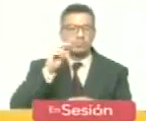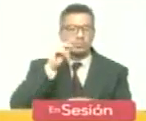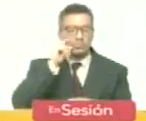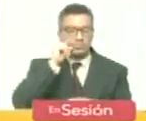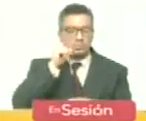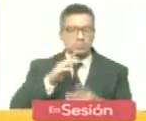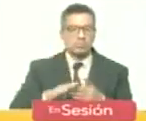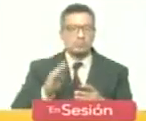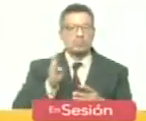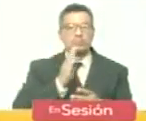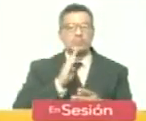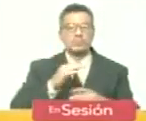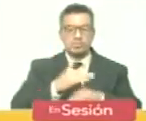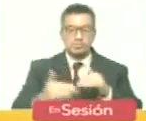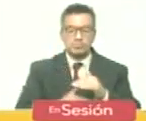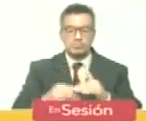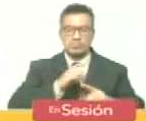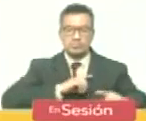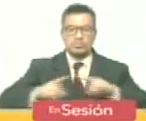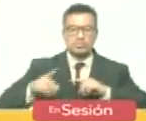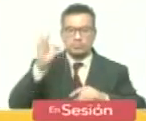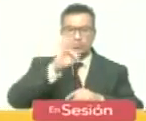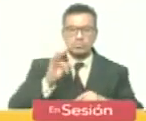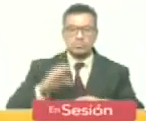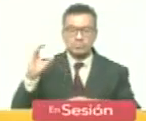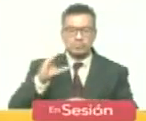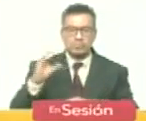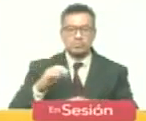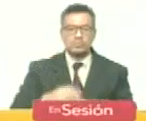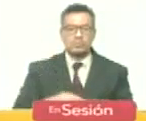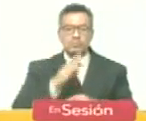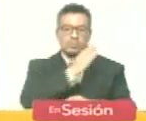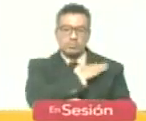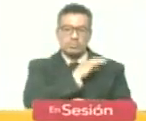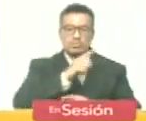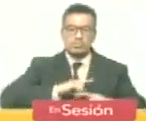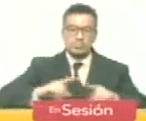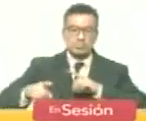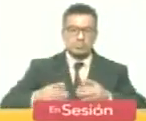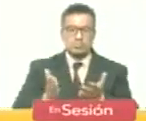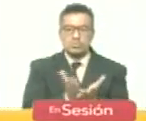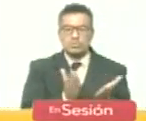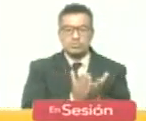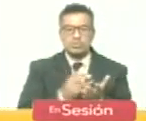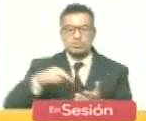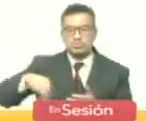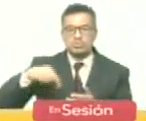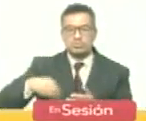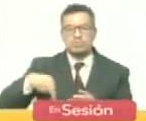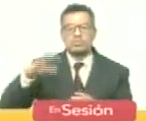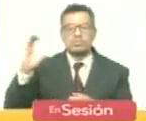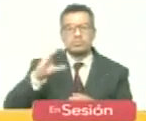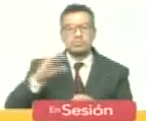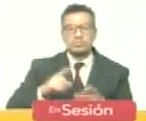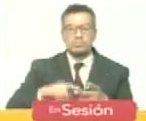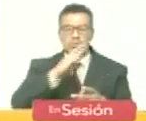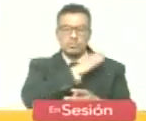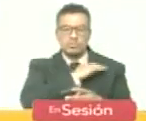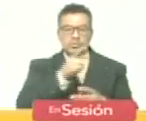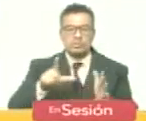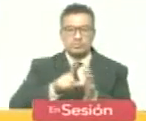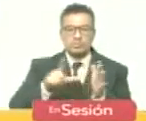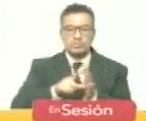Barcelona, subdirector del Colegio Federal de Caracas, director de la Escuela Normal de Caracas, director del